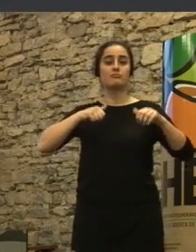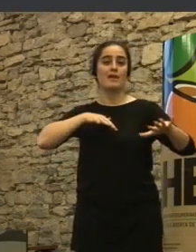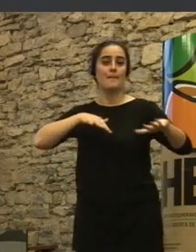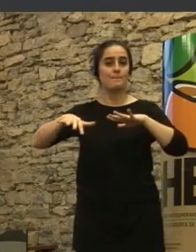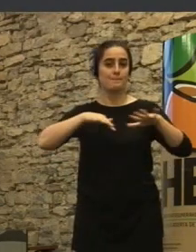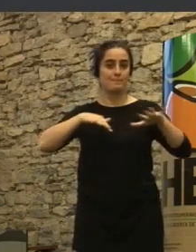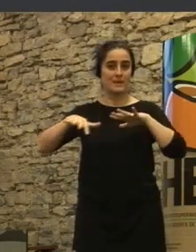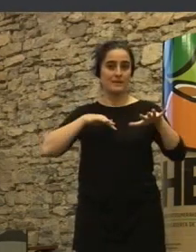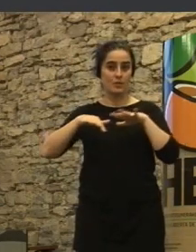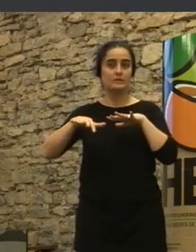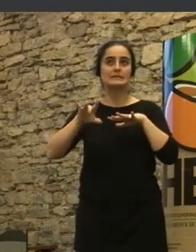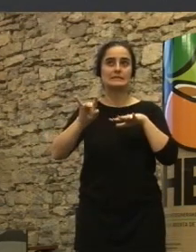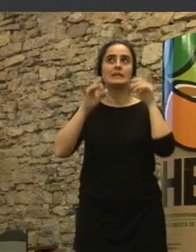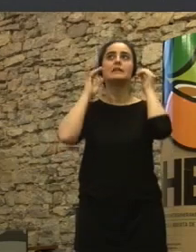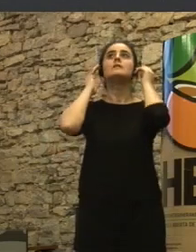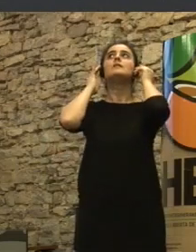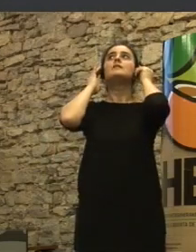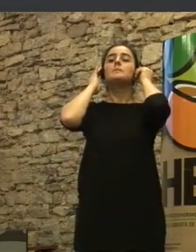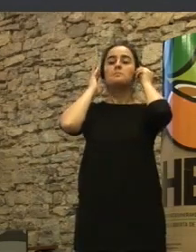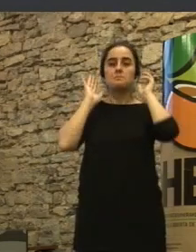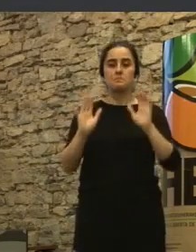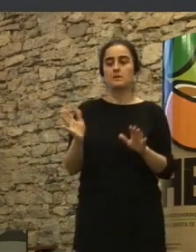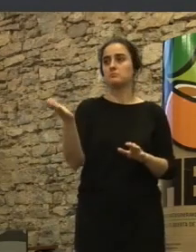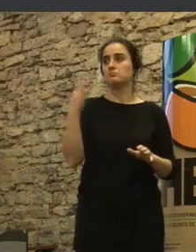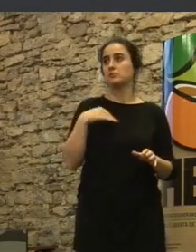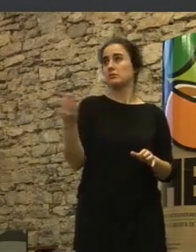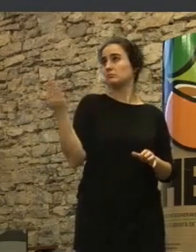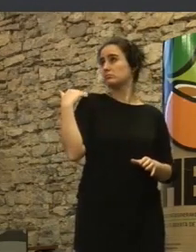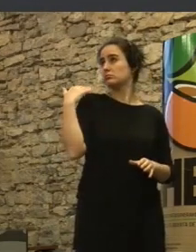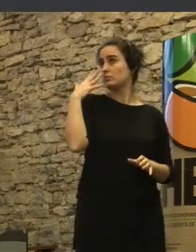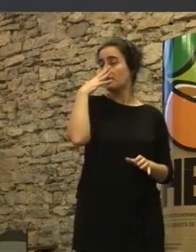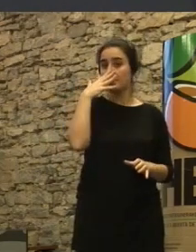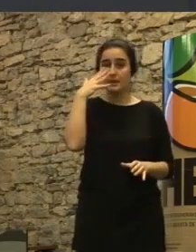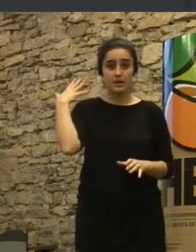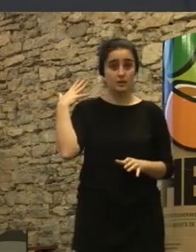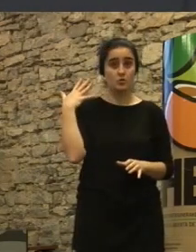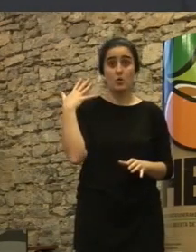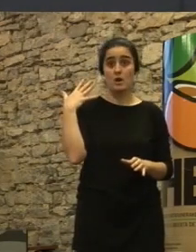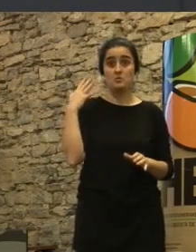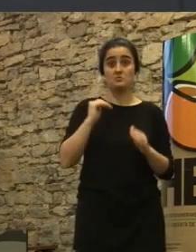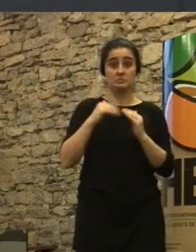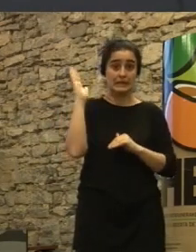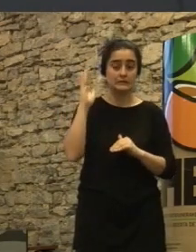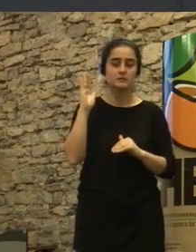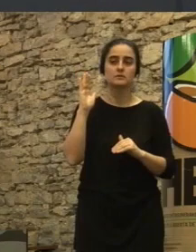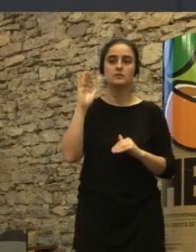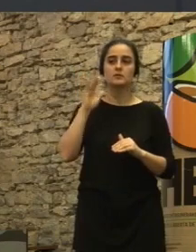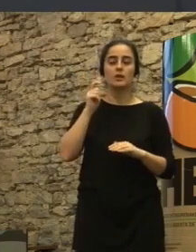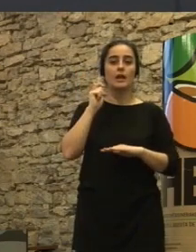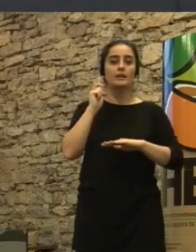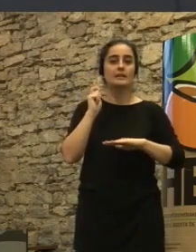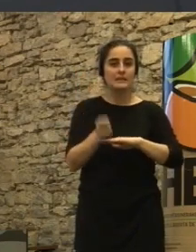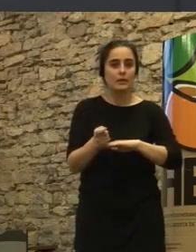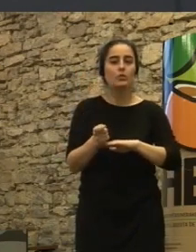emprendedora, pero digamos que por lo menos desde hace 5 años o más, los tribunales o